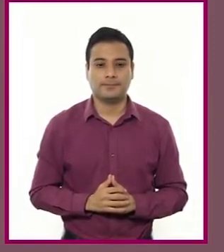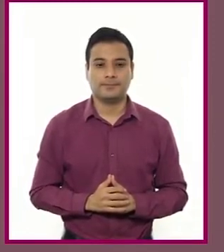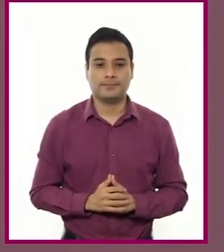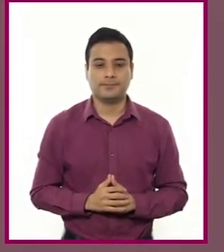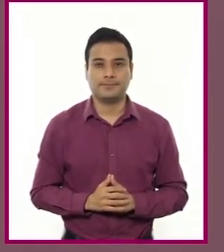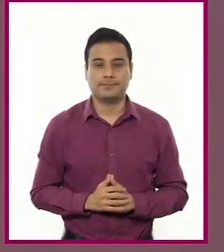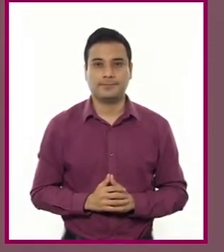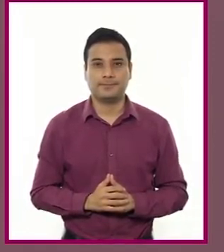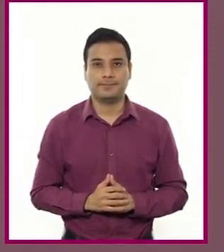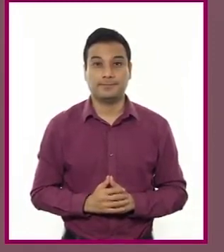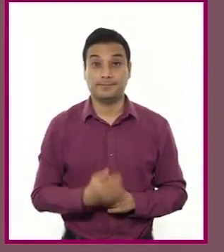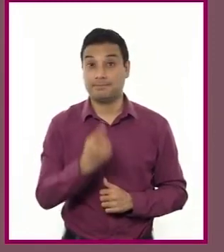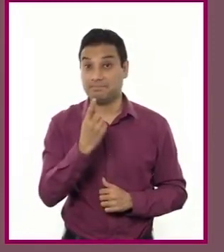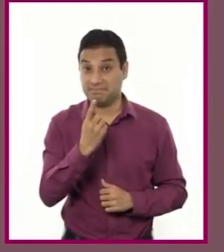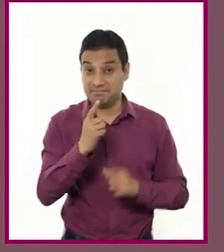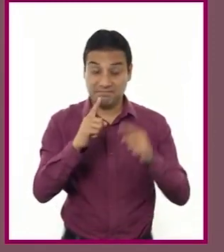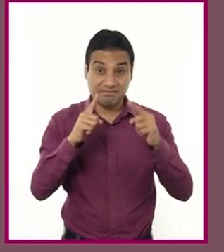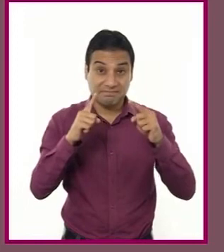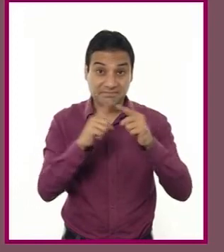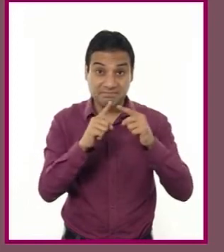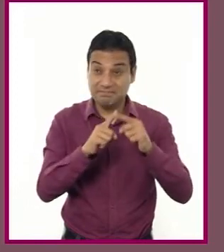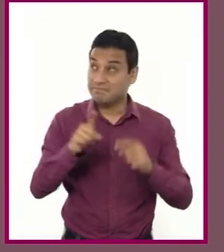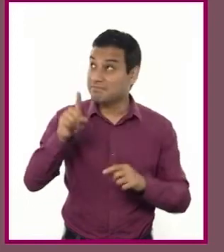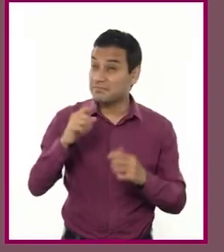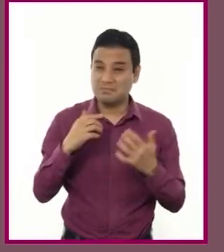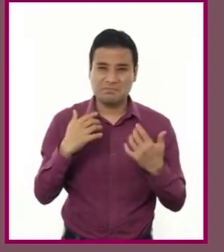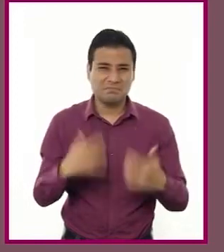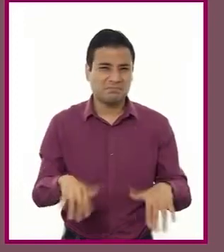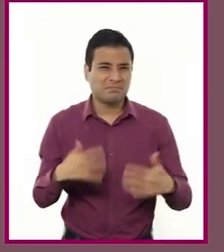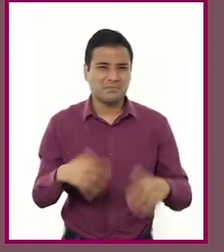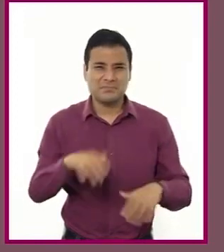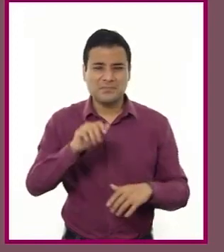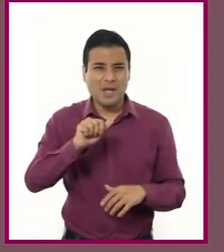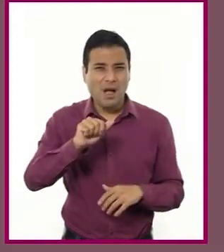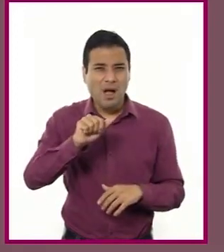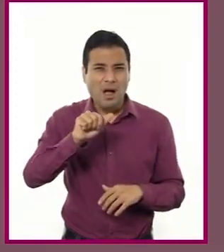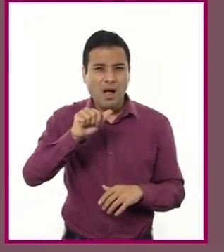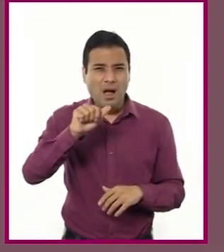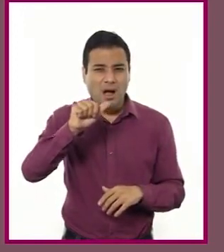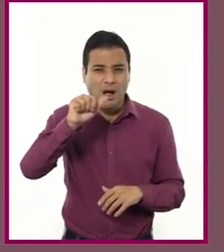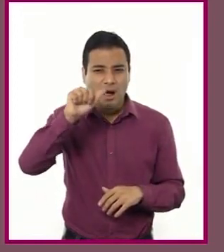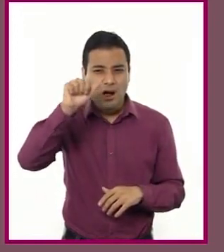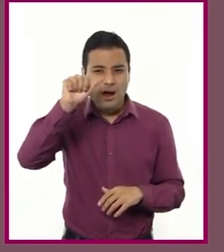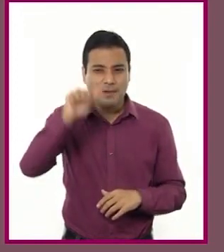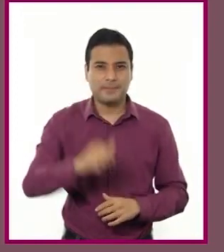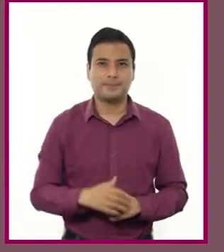Un templo que, por cierto, es altísimo.